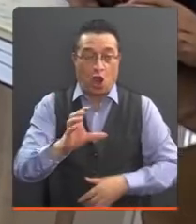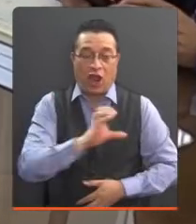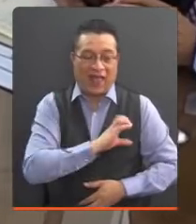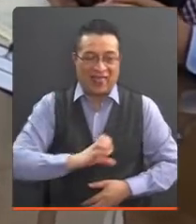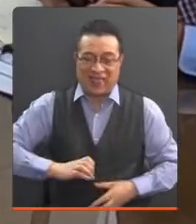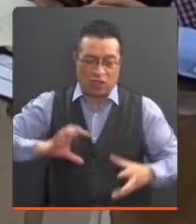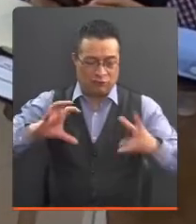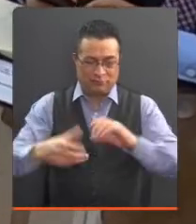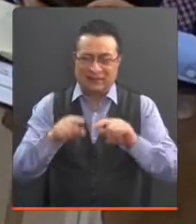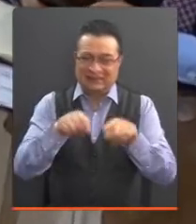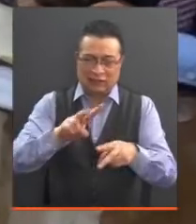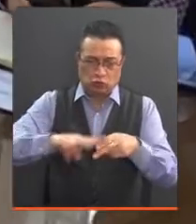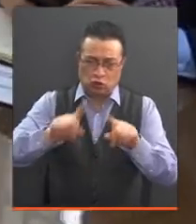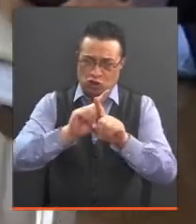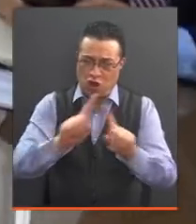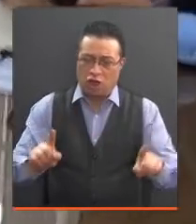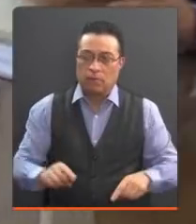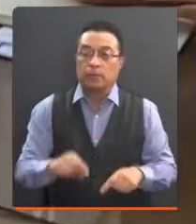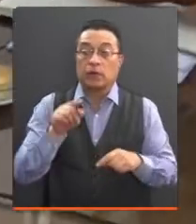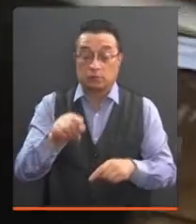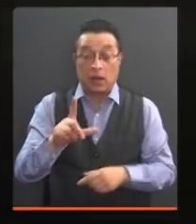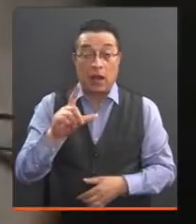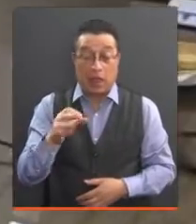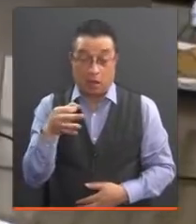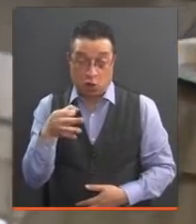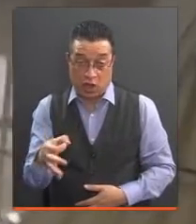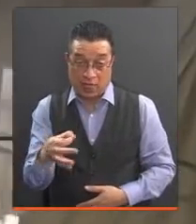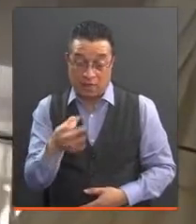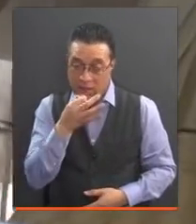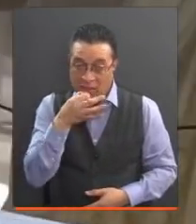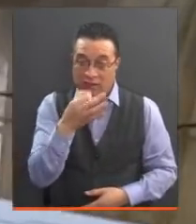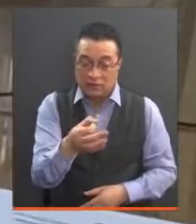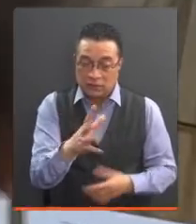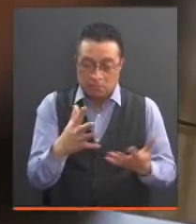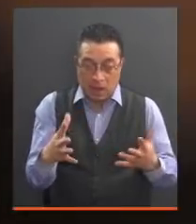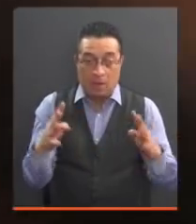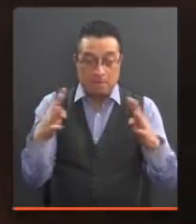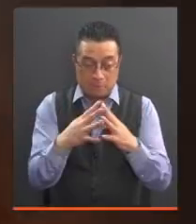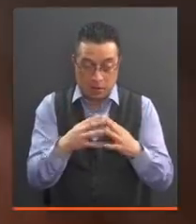Presión oficialista a la espera de que La Moneda defina si ampliará la presencia militar en la zona.